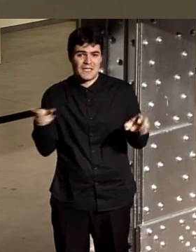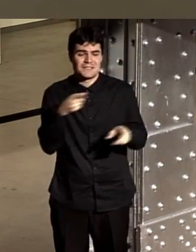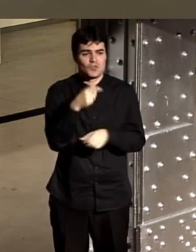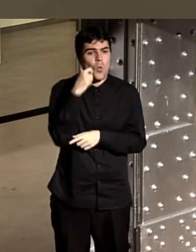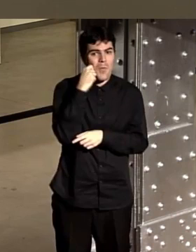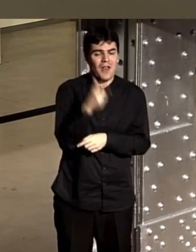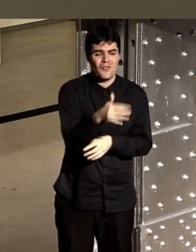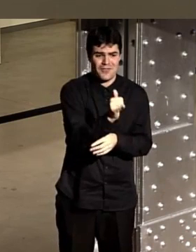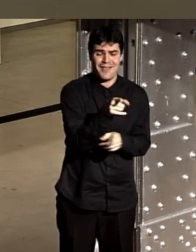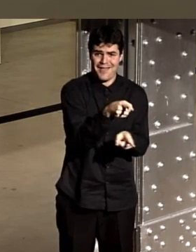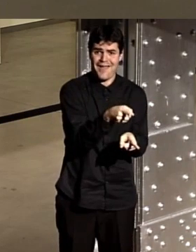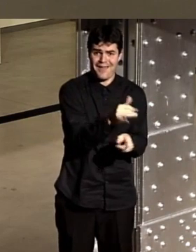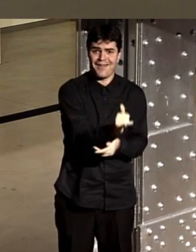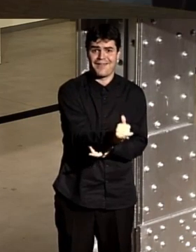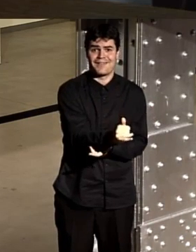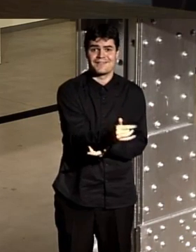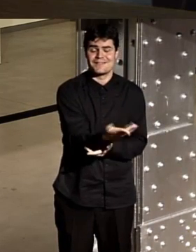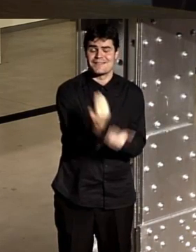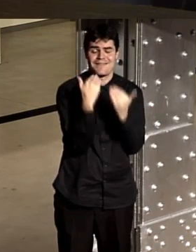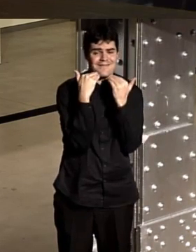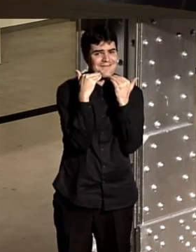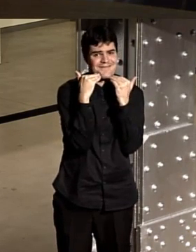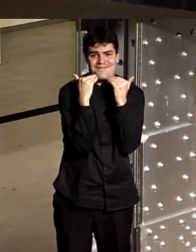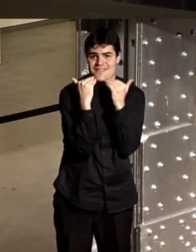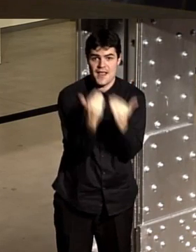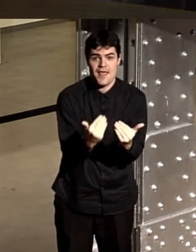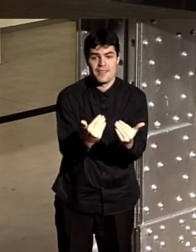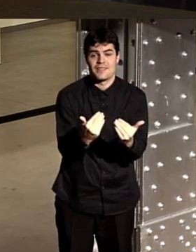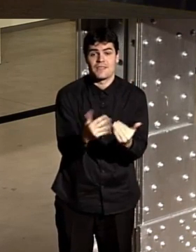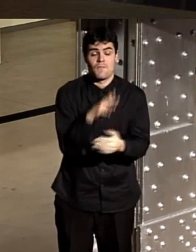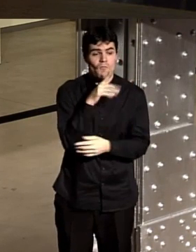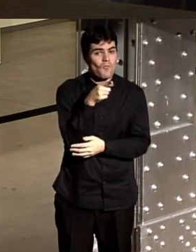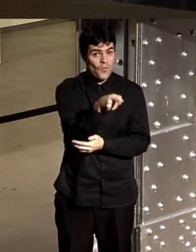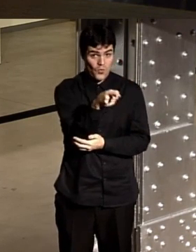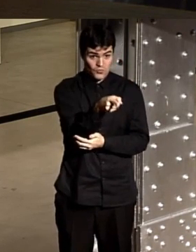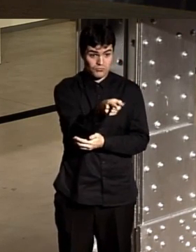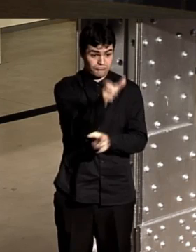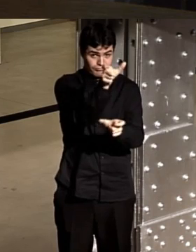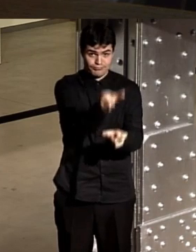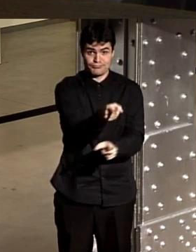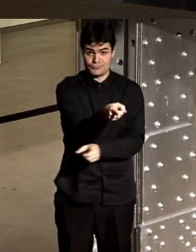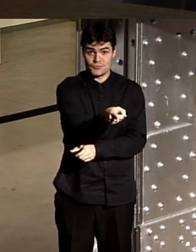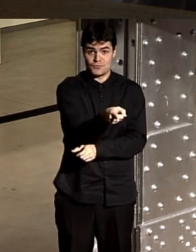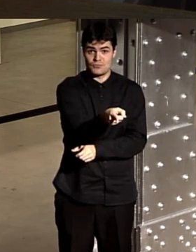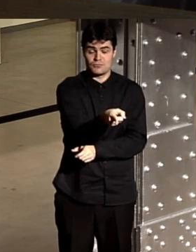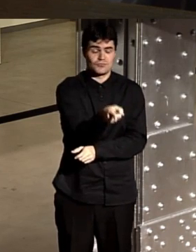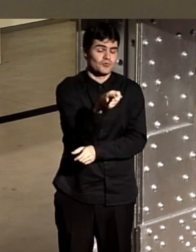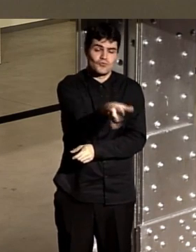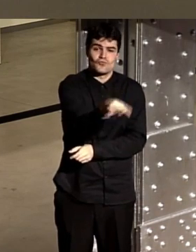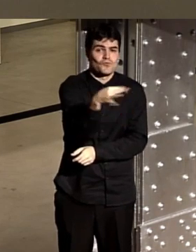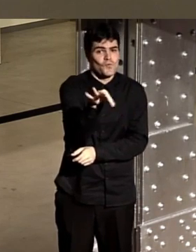que están ahí. Y quiero darte las gracias porque, como tú, pues existes tú.